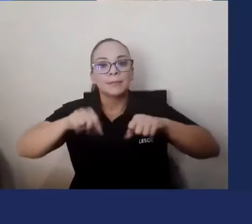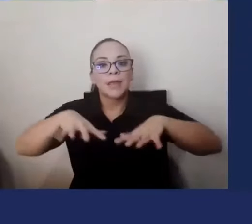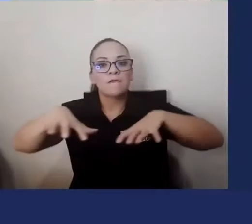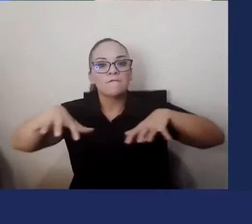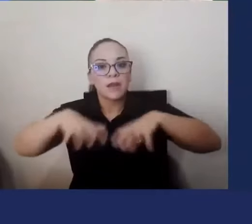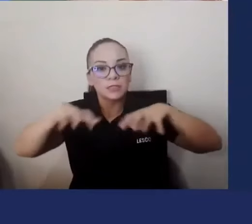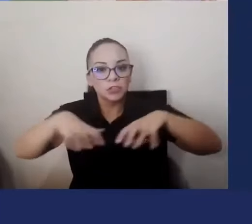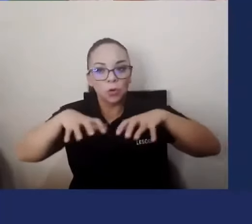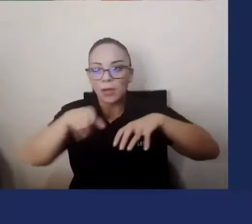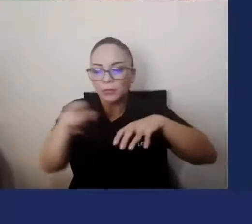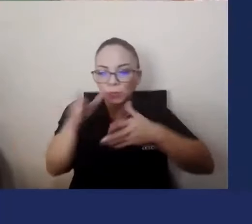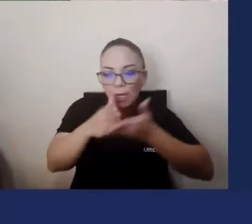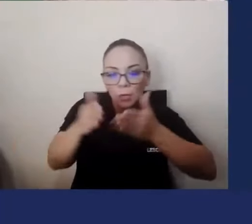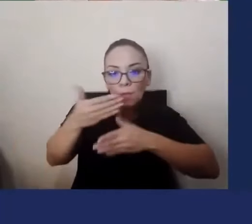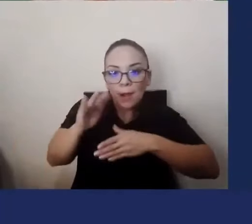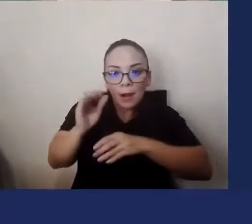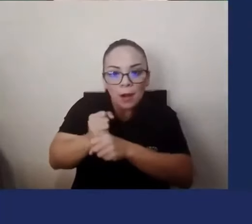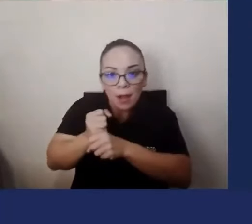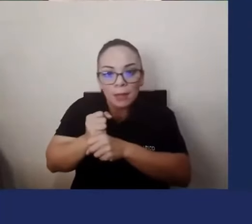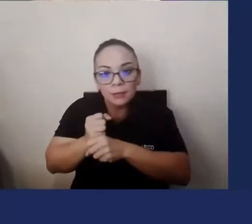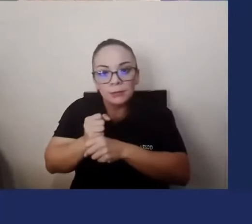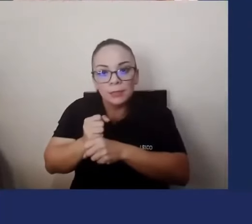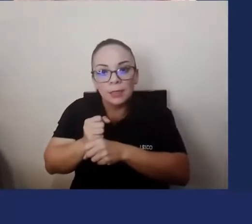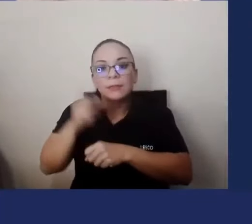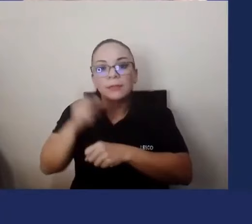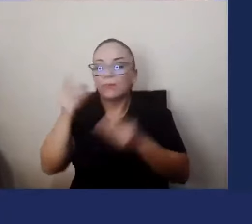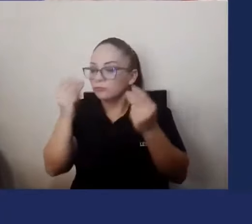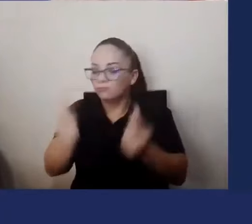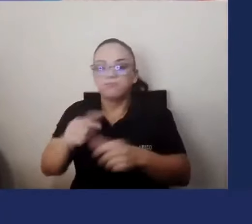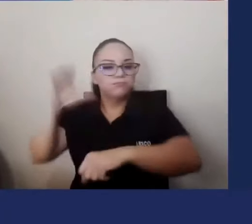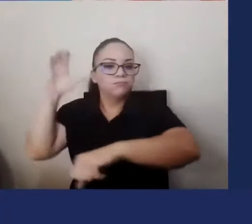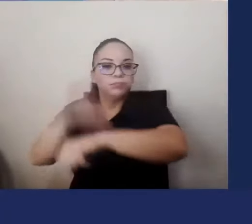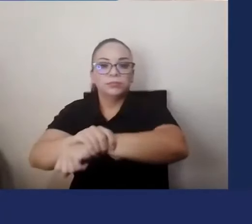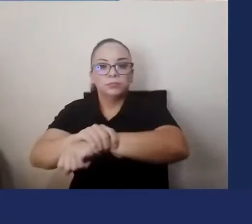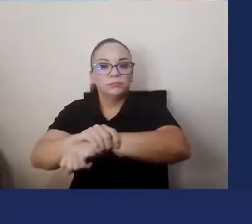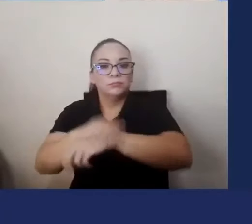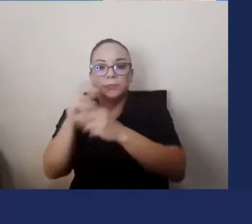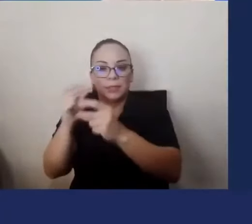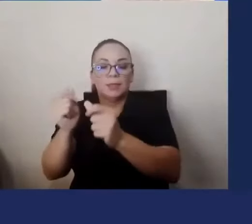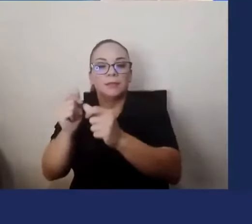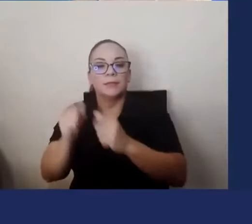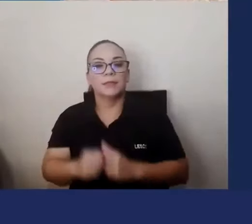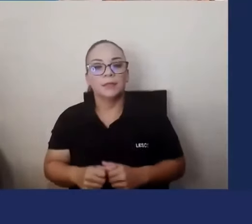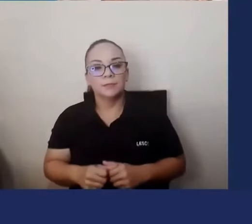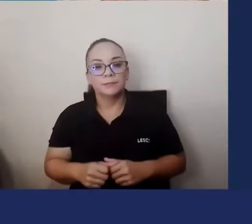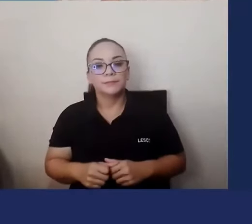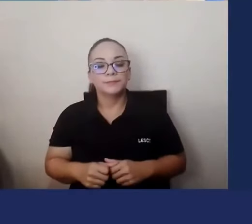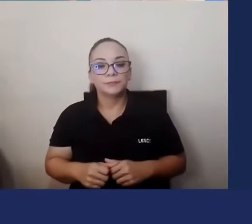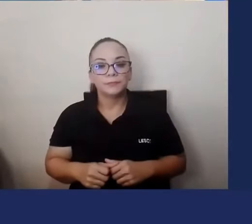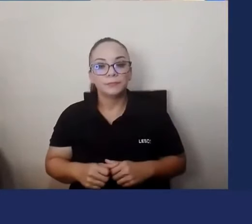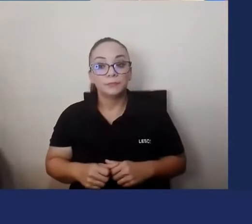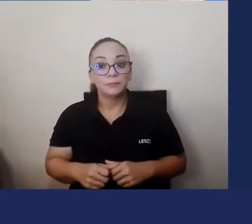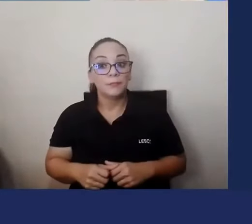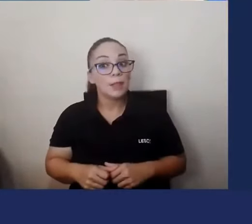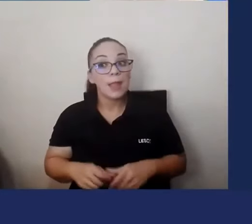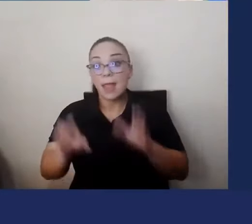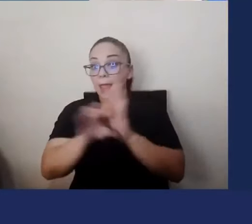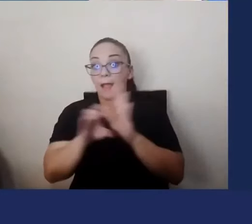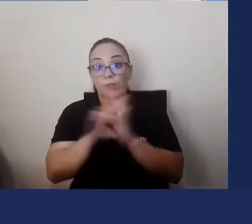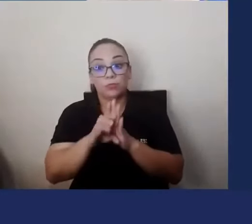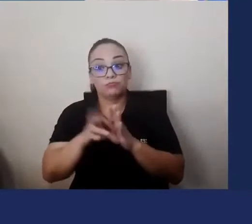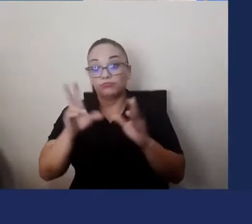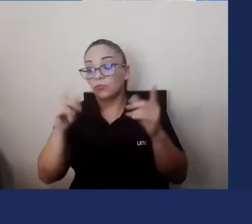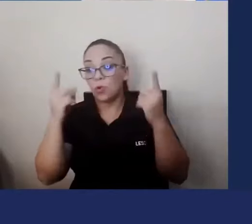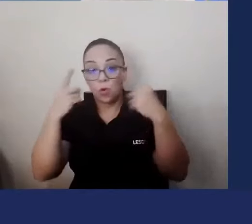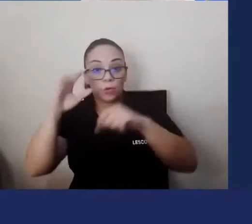delito a efectos de poderlos aprehender infraganti en ese momento. Pero si ello no sucede, ya el